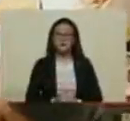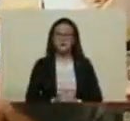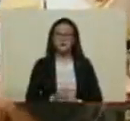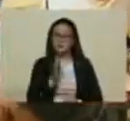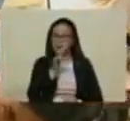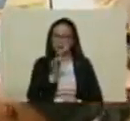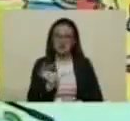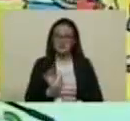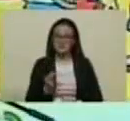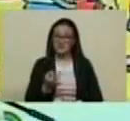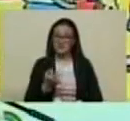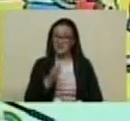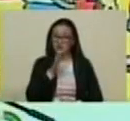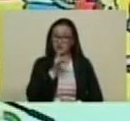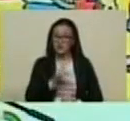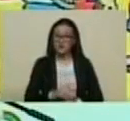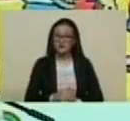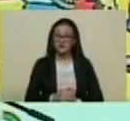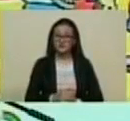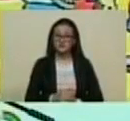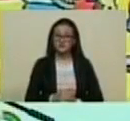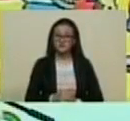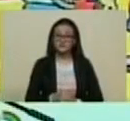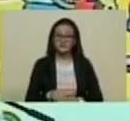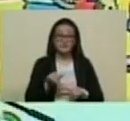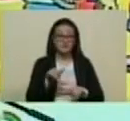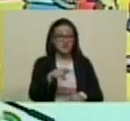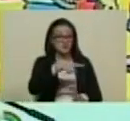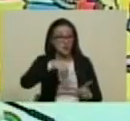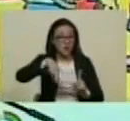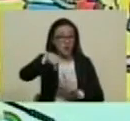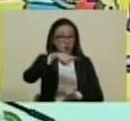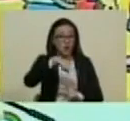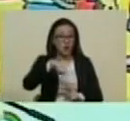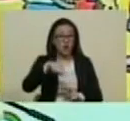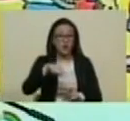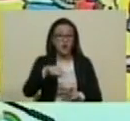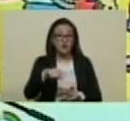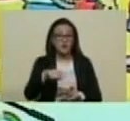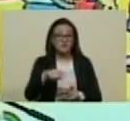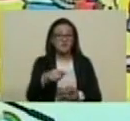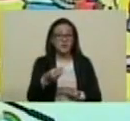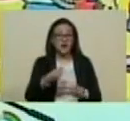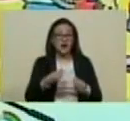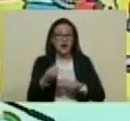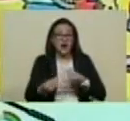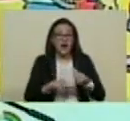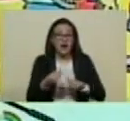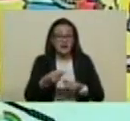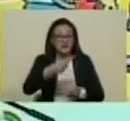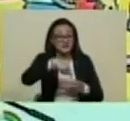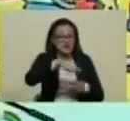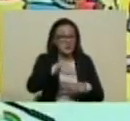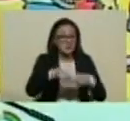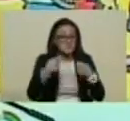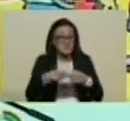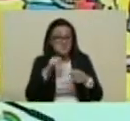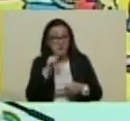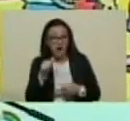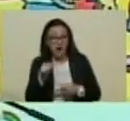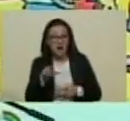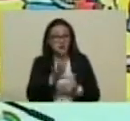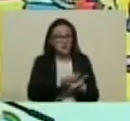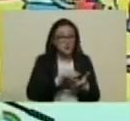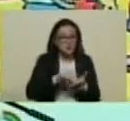¿no? La sociedad es la que va haciendo malo al ser humano. La sociedad